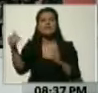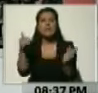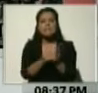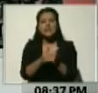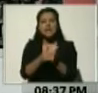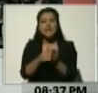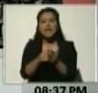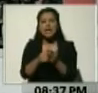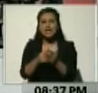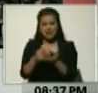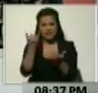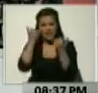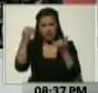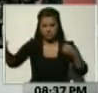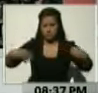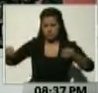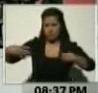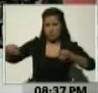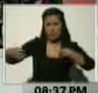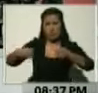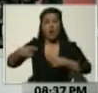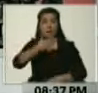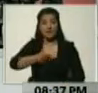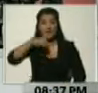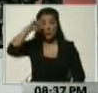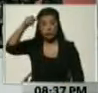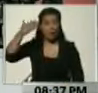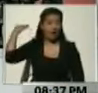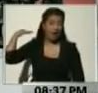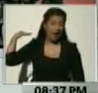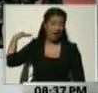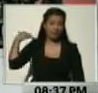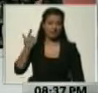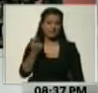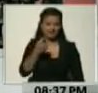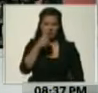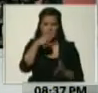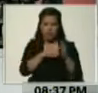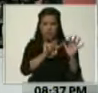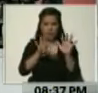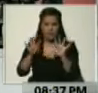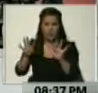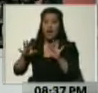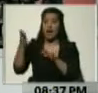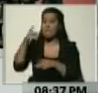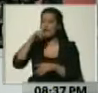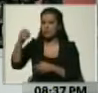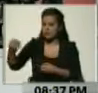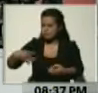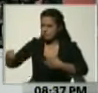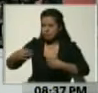llegaron al presidente Maduro, en su momento allá, por cuando era constituyente.